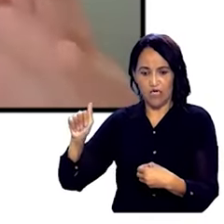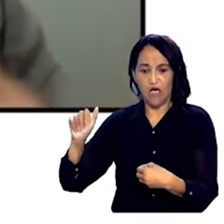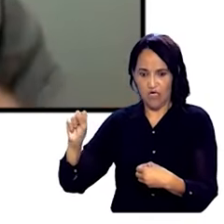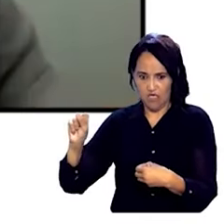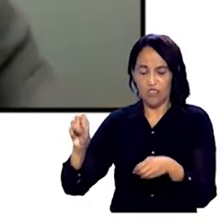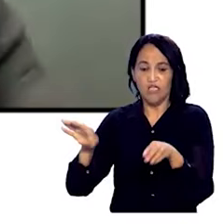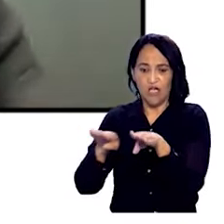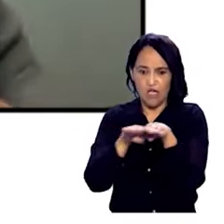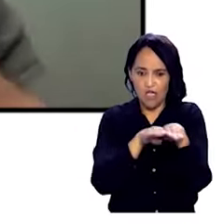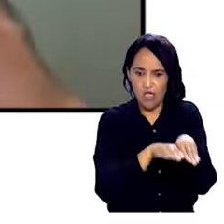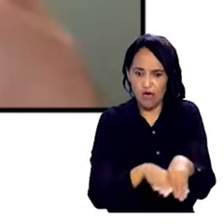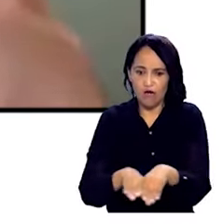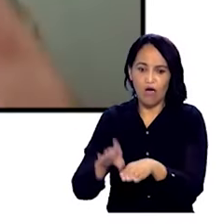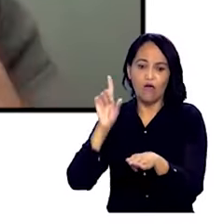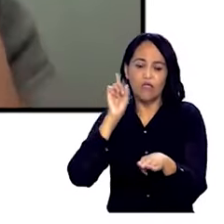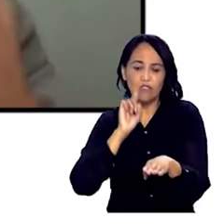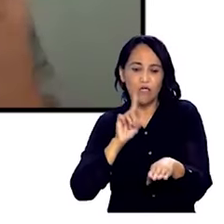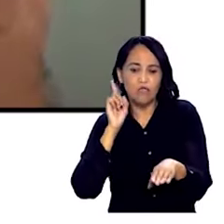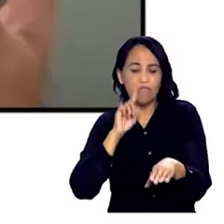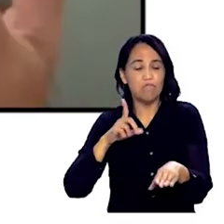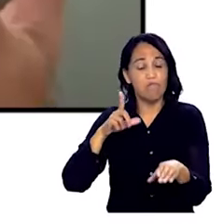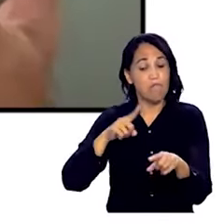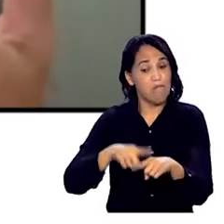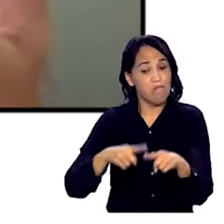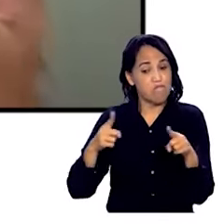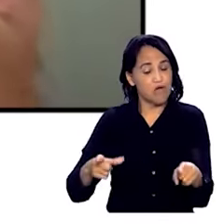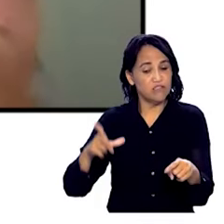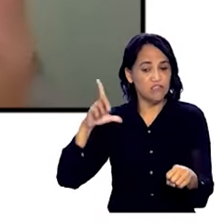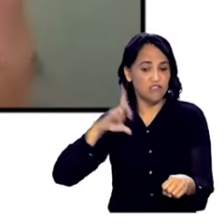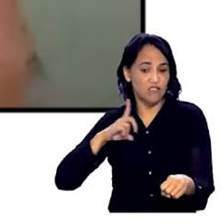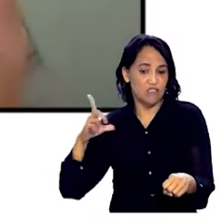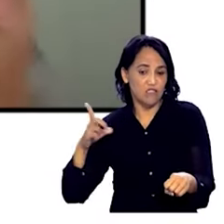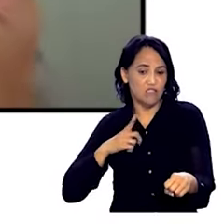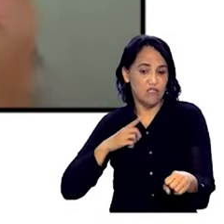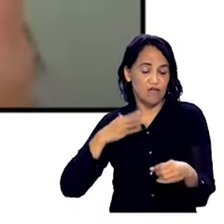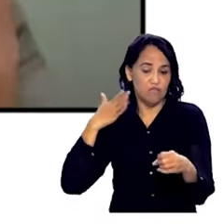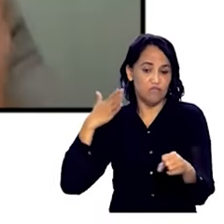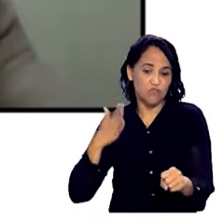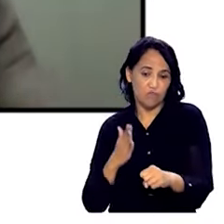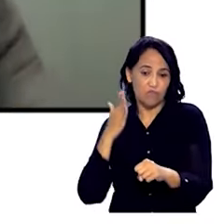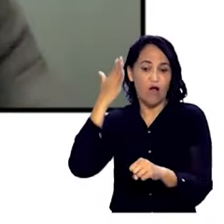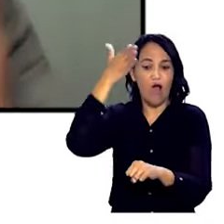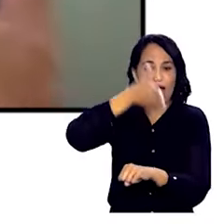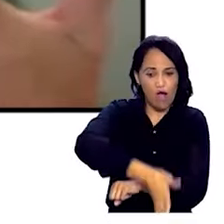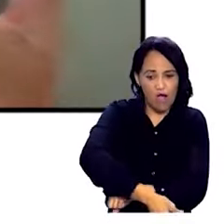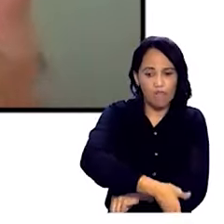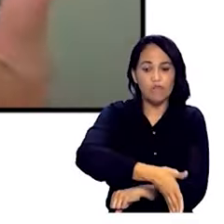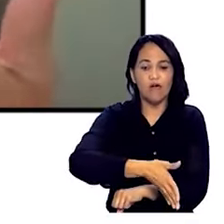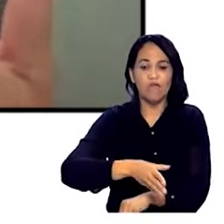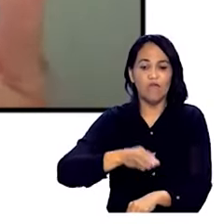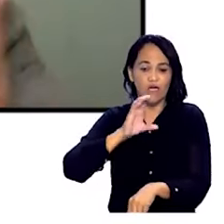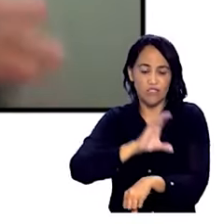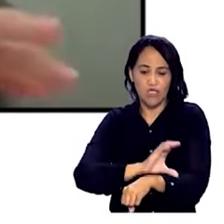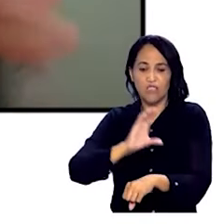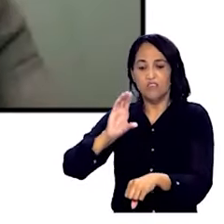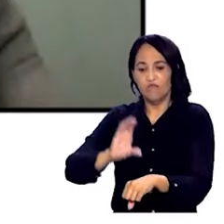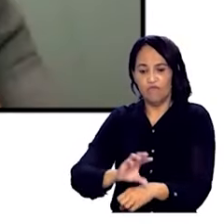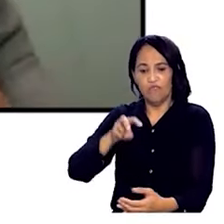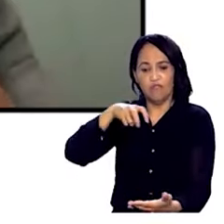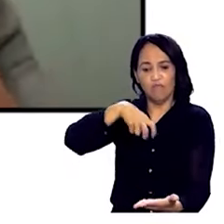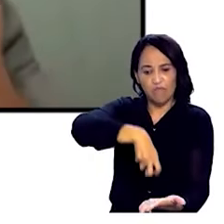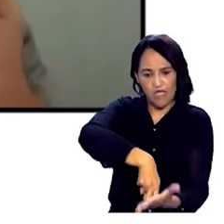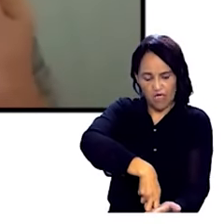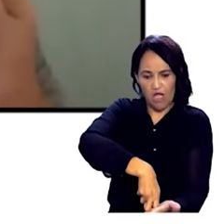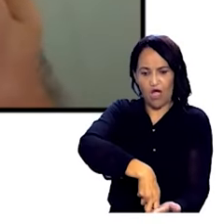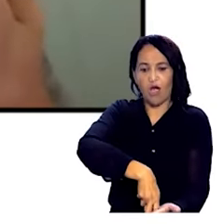Congo para paí materia civil comercial laboral Penal de Miner la seguridad social